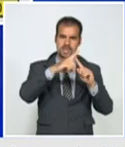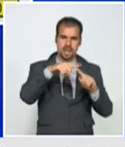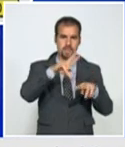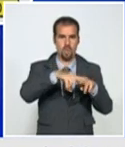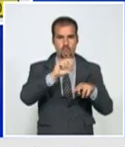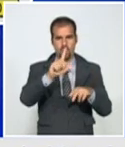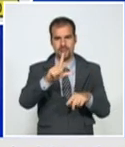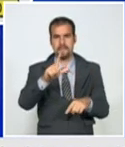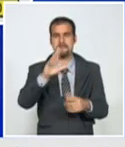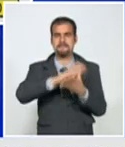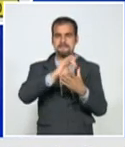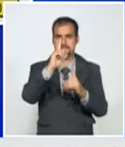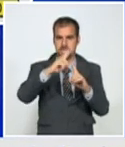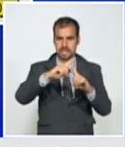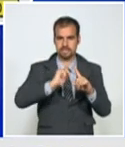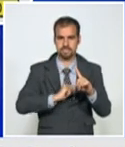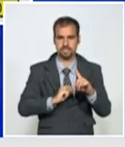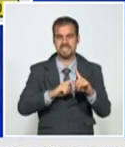Matanzas,